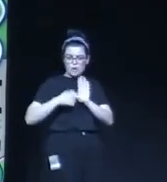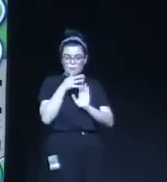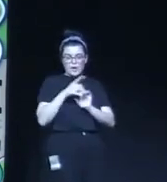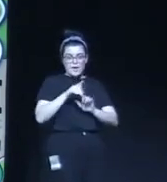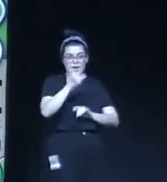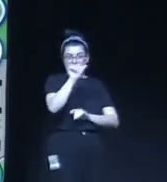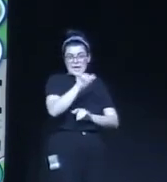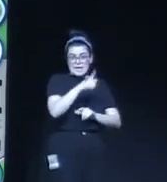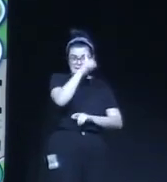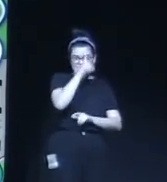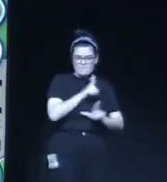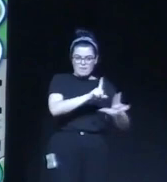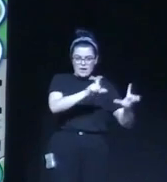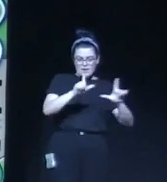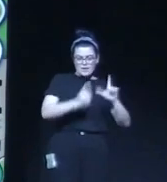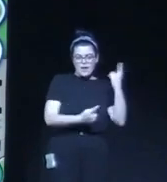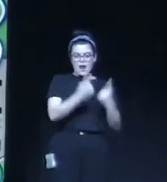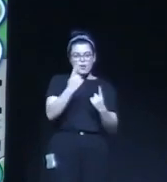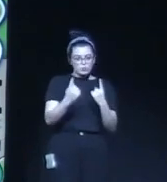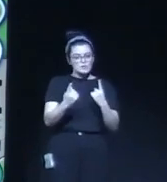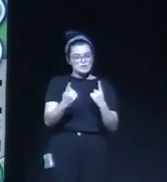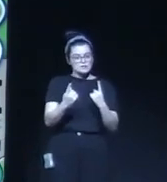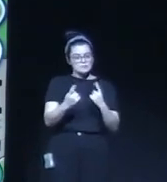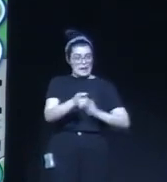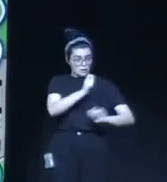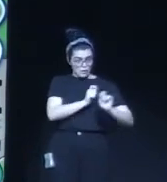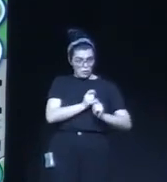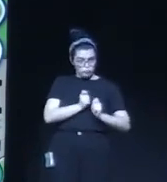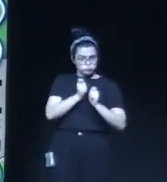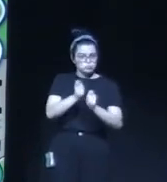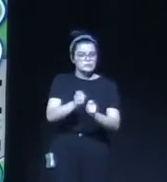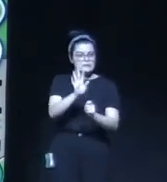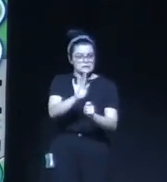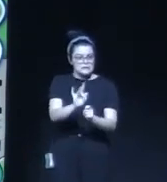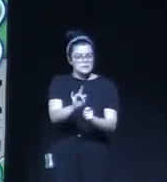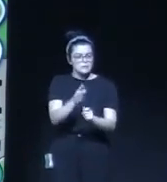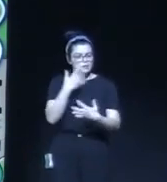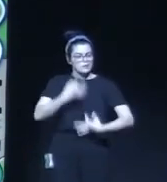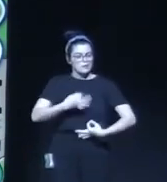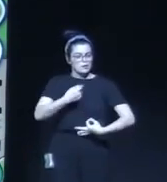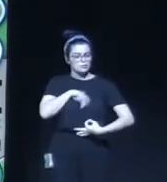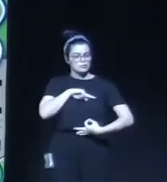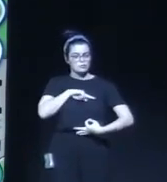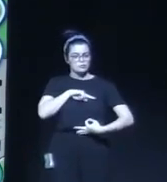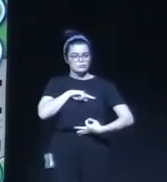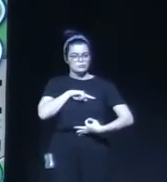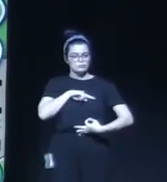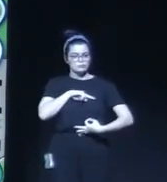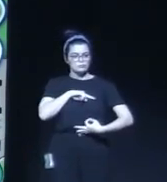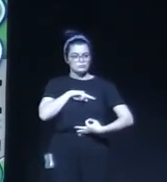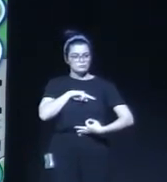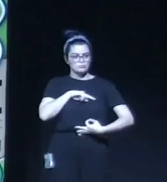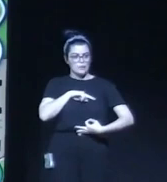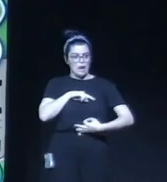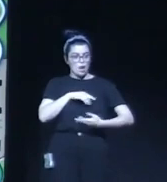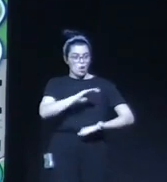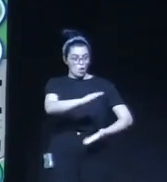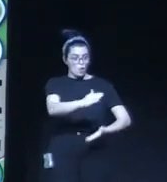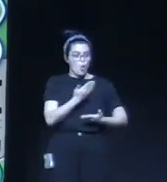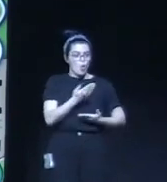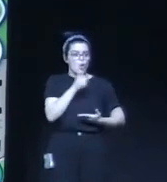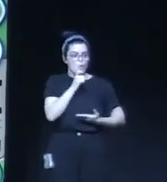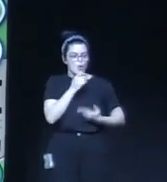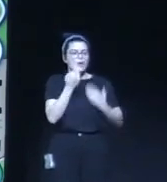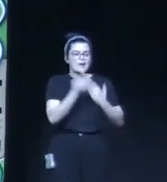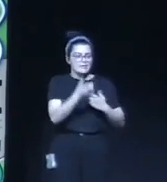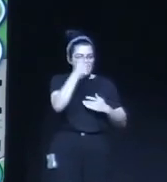son proporcionadas por la asociación, pero que a nosotras realmente nos ha proporcionado el pueblo, porque la gente cuando hay